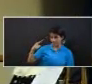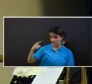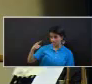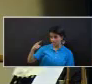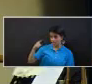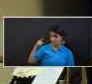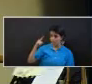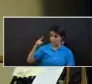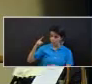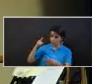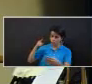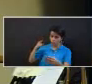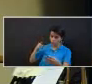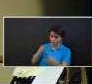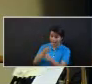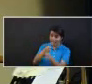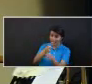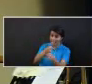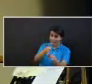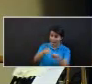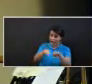tu carrera va a terminar.